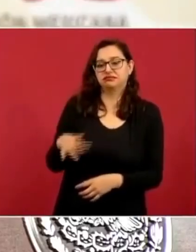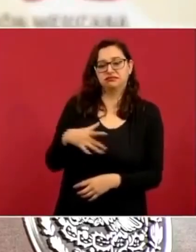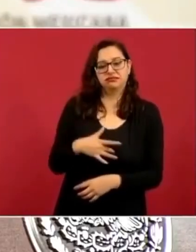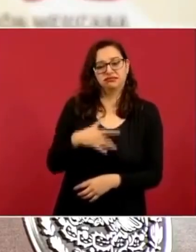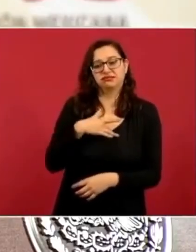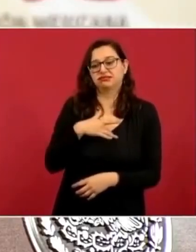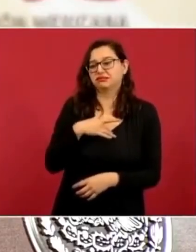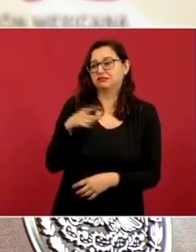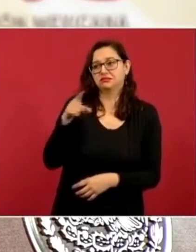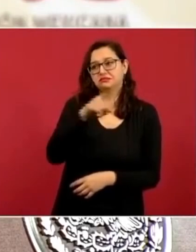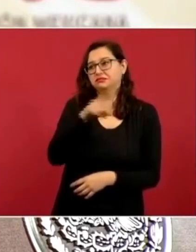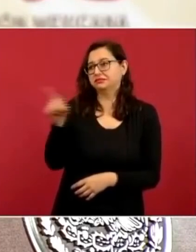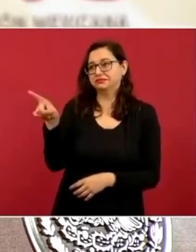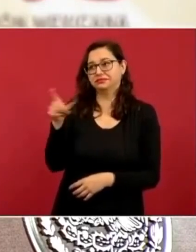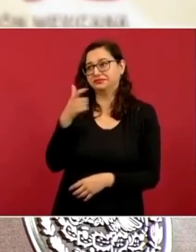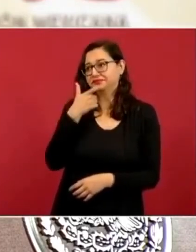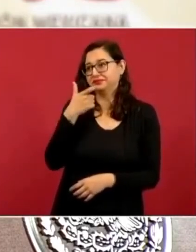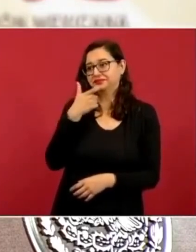muy irresponsables.